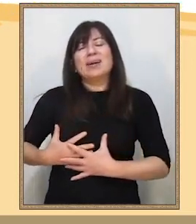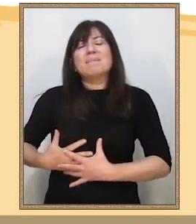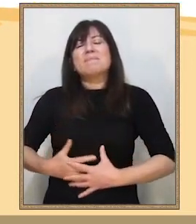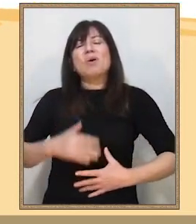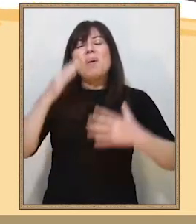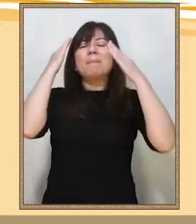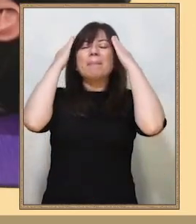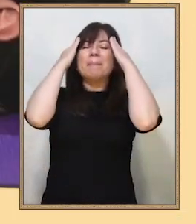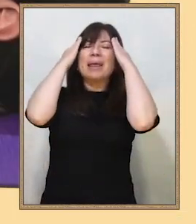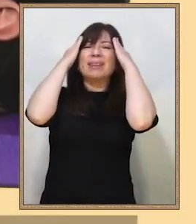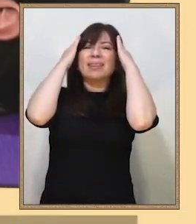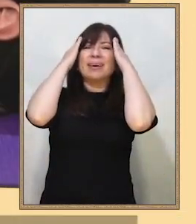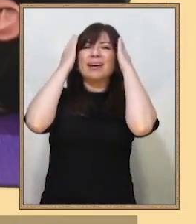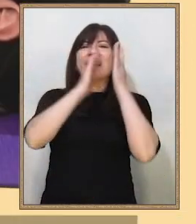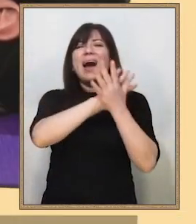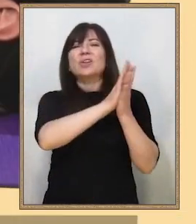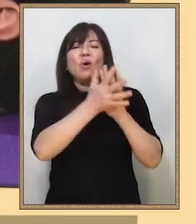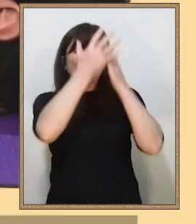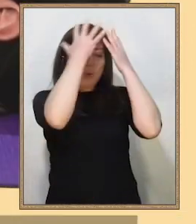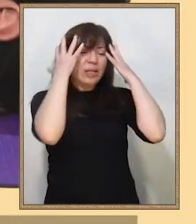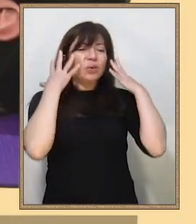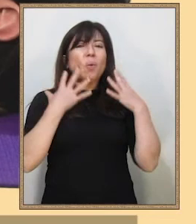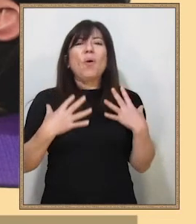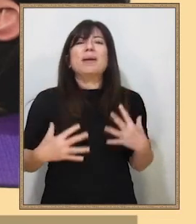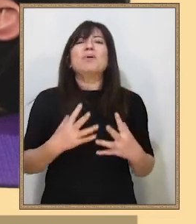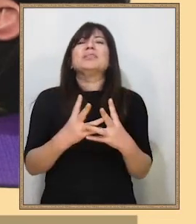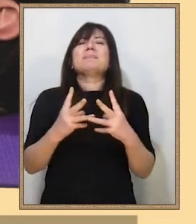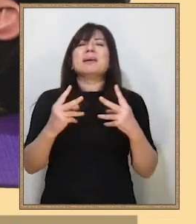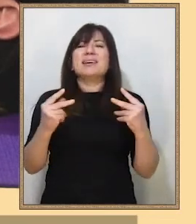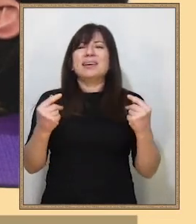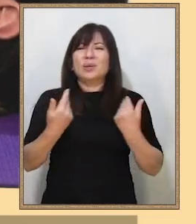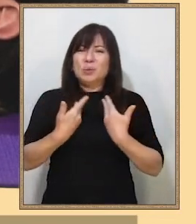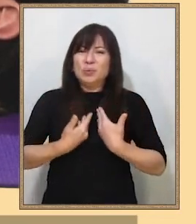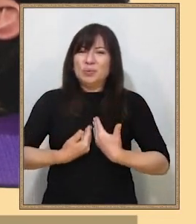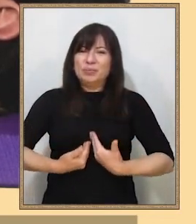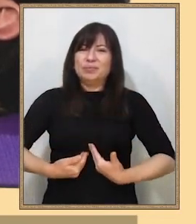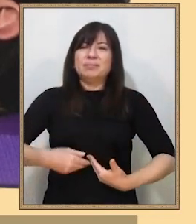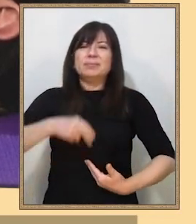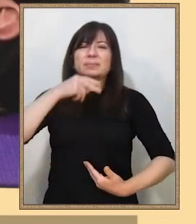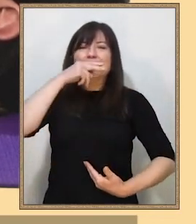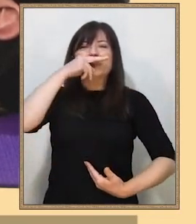mente, a todo nuestro cuerpo, a nuestro espíritu. Voy a inhalar.